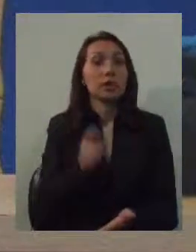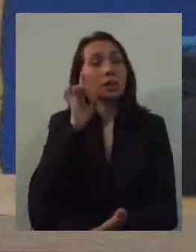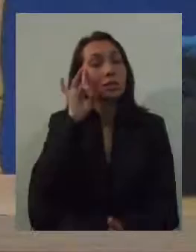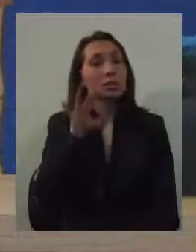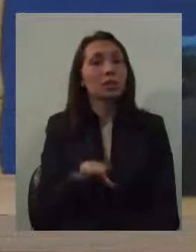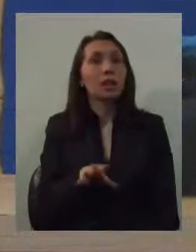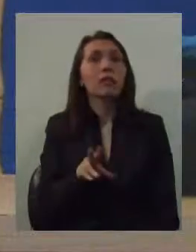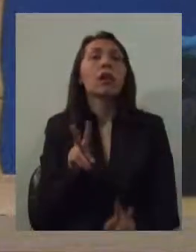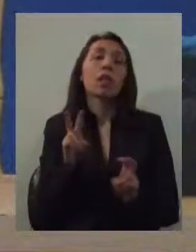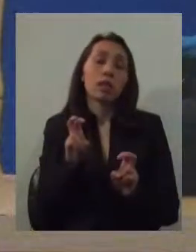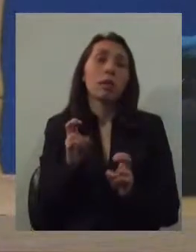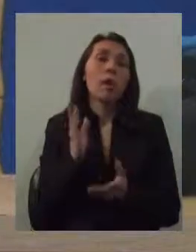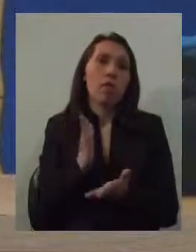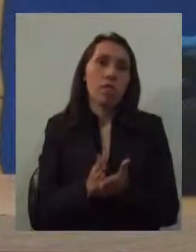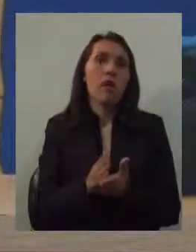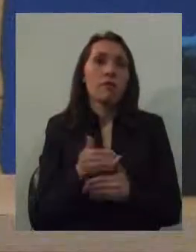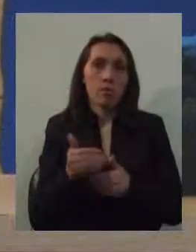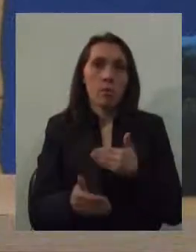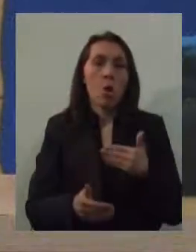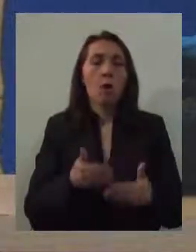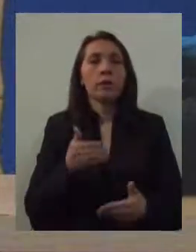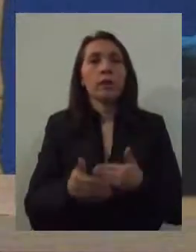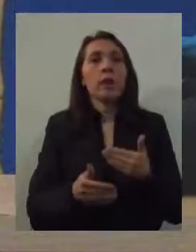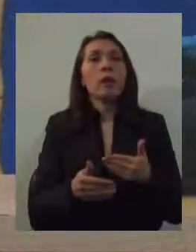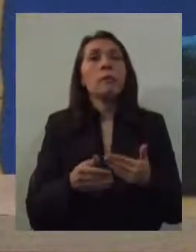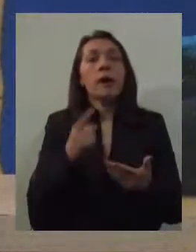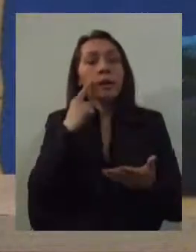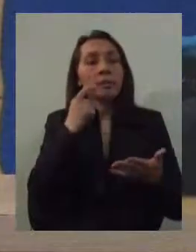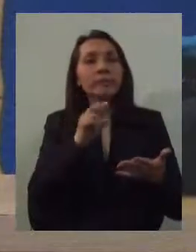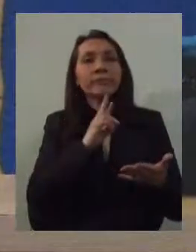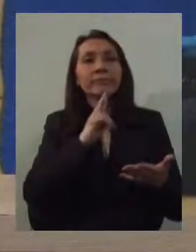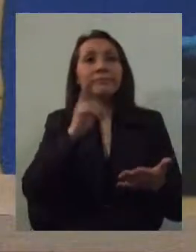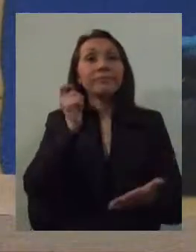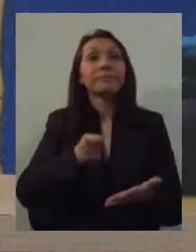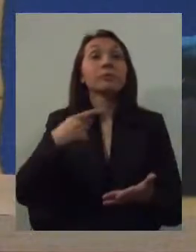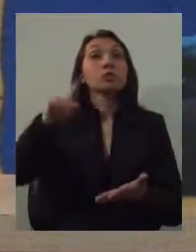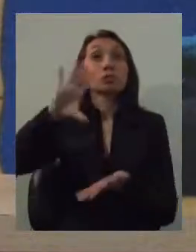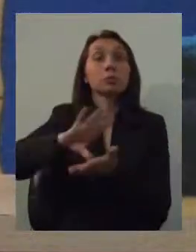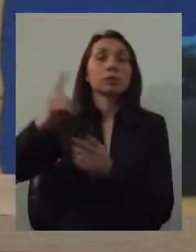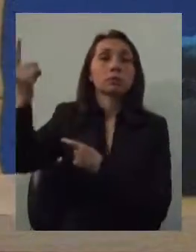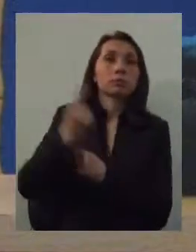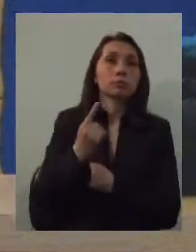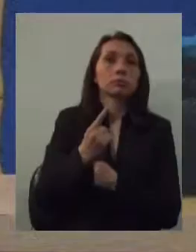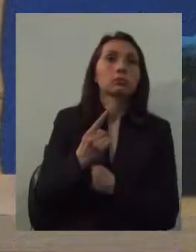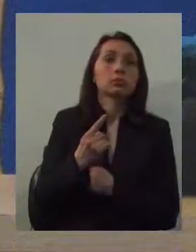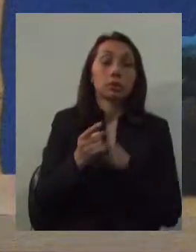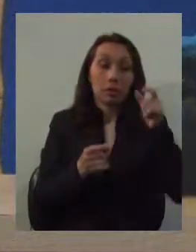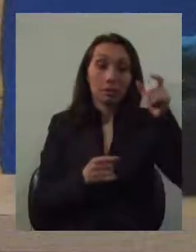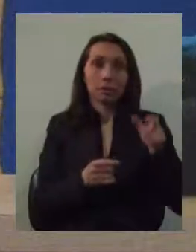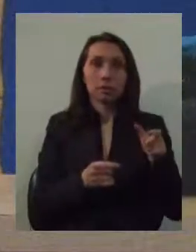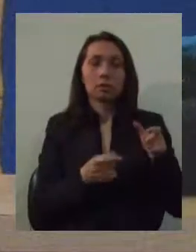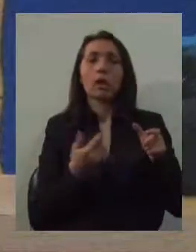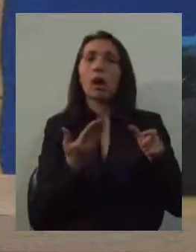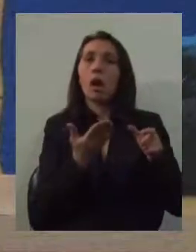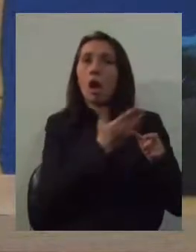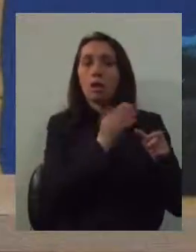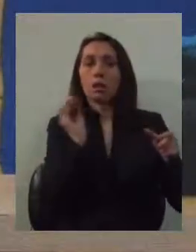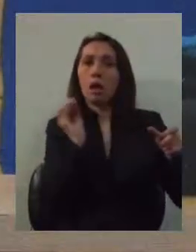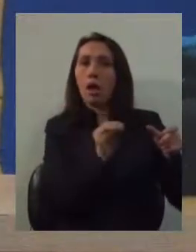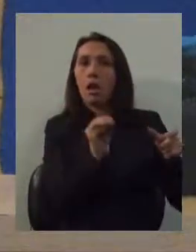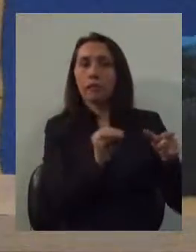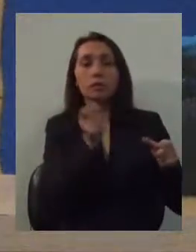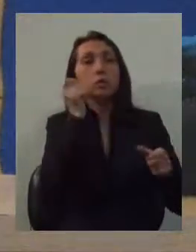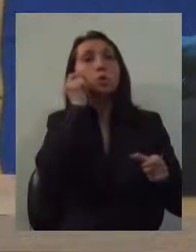el tema del debido proceso. O sea, para reconocer una sentencia extranjera, el demandado tiene que haber sido debidamente notificado, haber